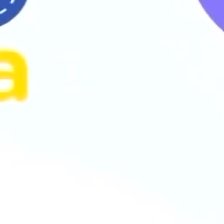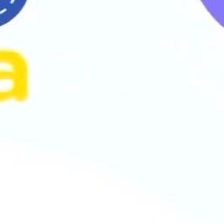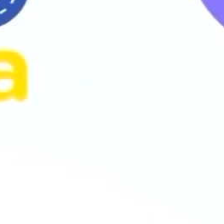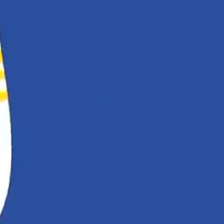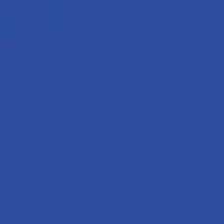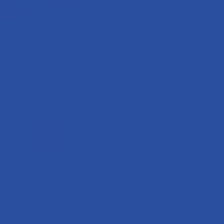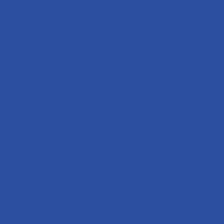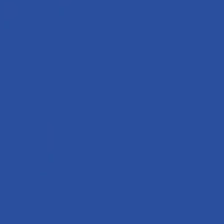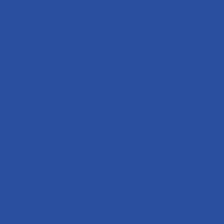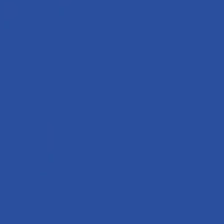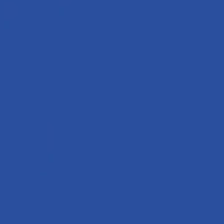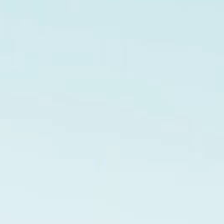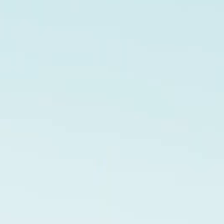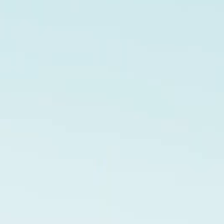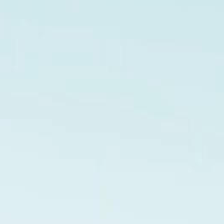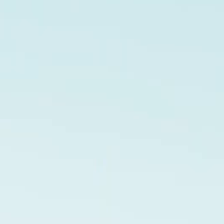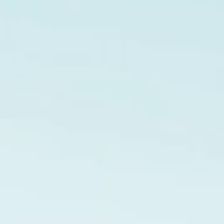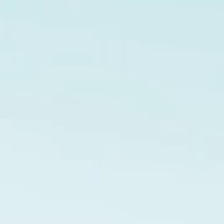casa.